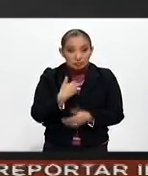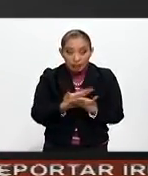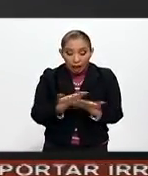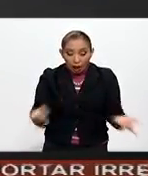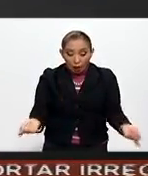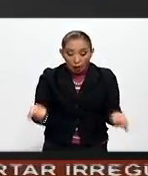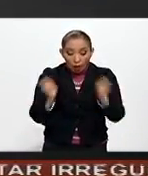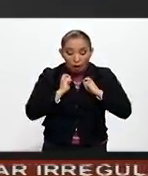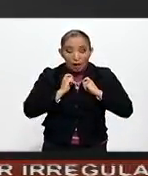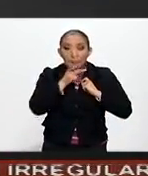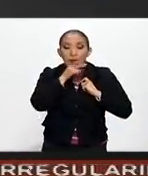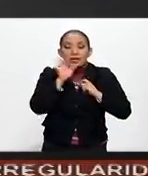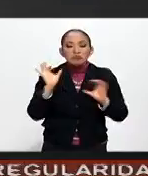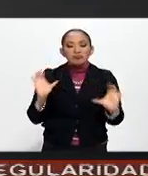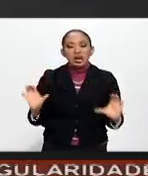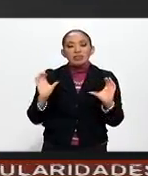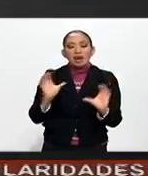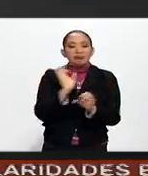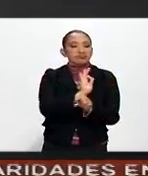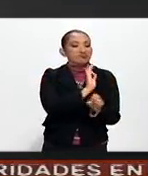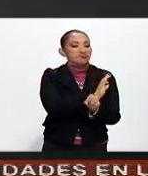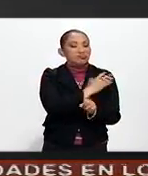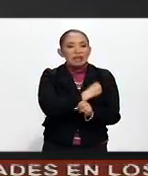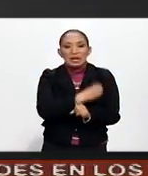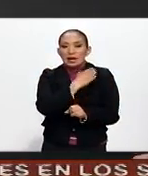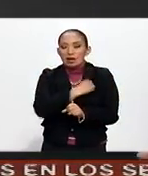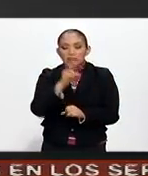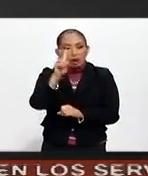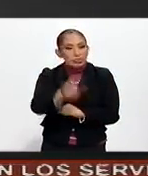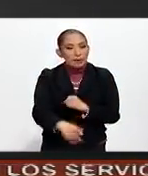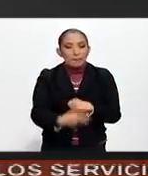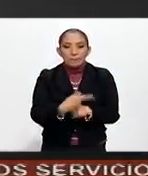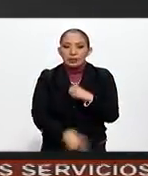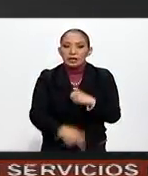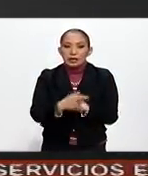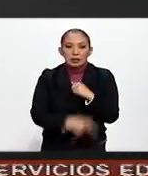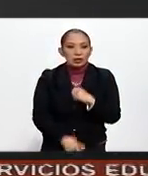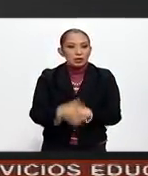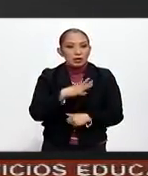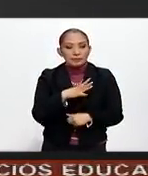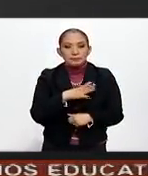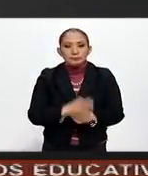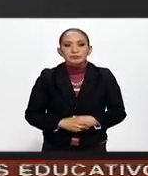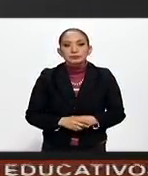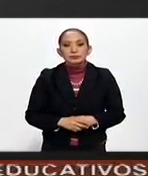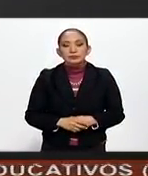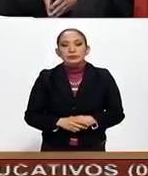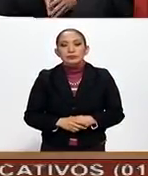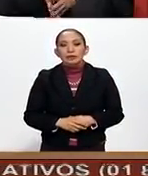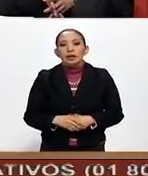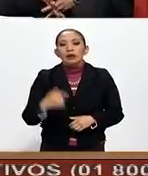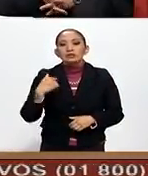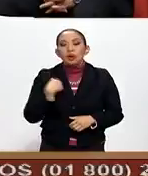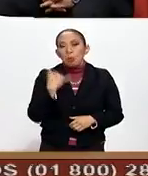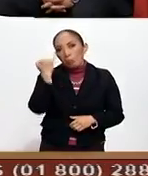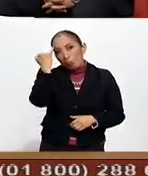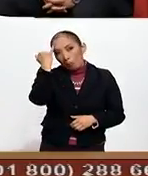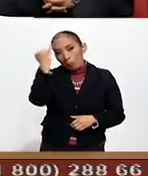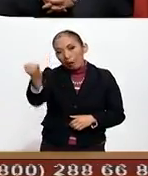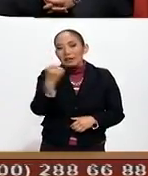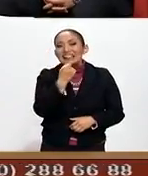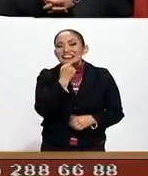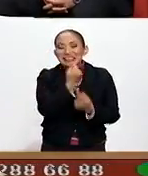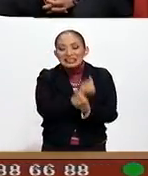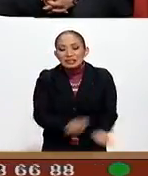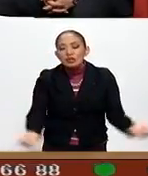a nosotros cuidar y proteger a nuestros hijos de los inminentes peligros que sí hay en Internet. Ahora, me imagino que eso es para